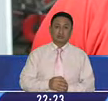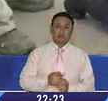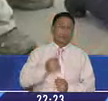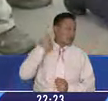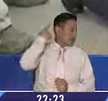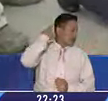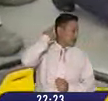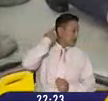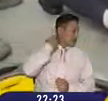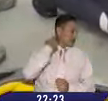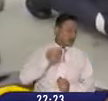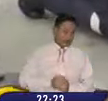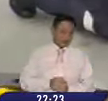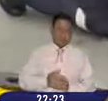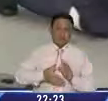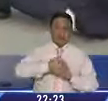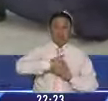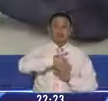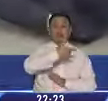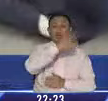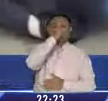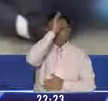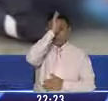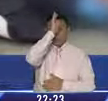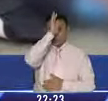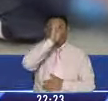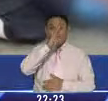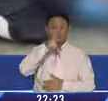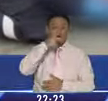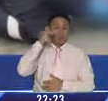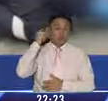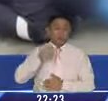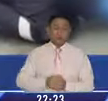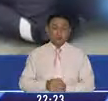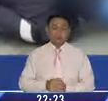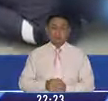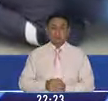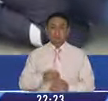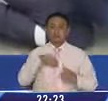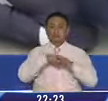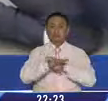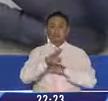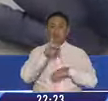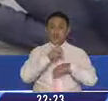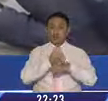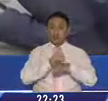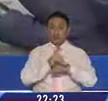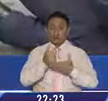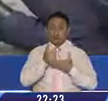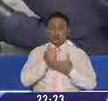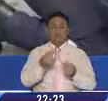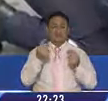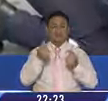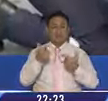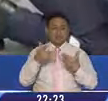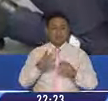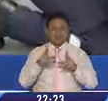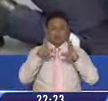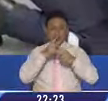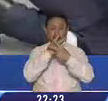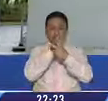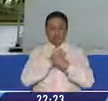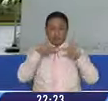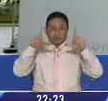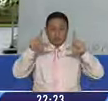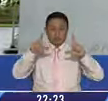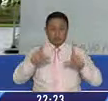cabeza. Fue llevado a la unidad de emergencias del Hospital General Puyo. Fue internado de inmediato y sometido a varias placas como